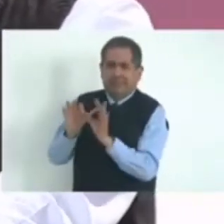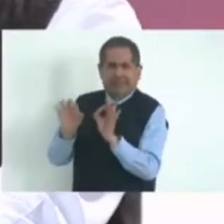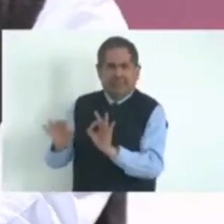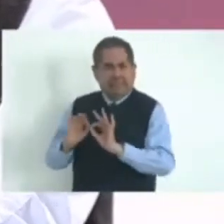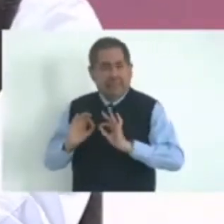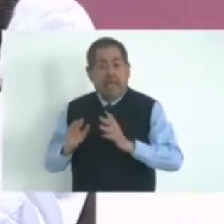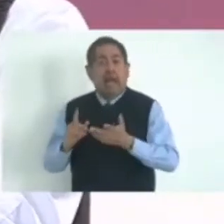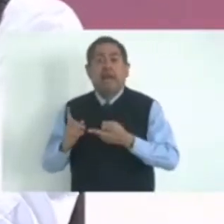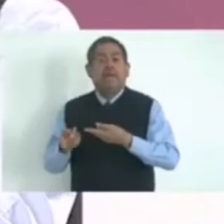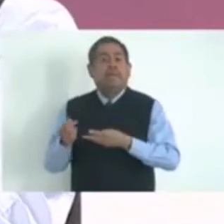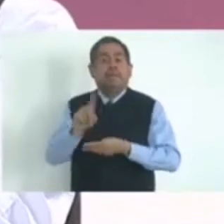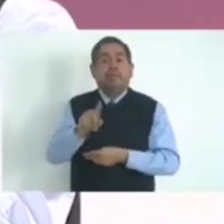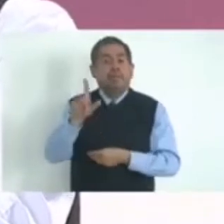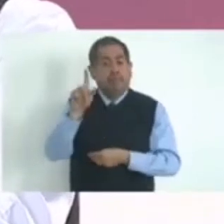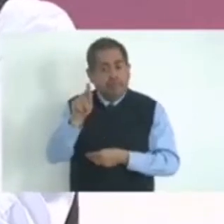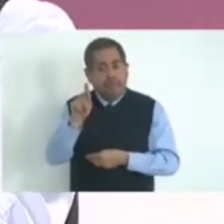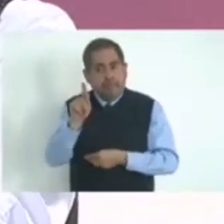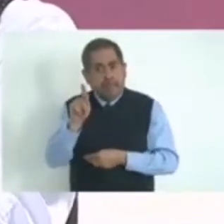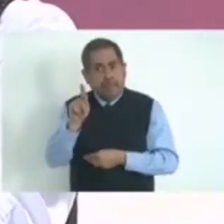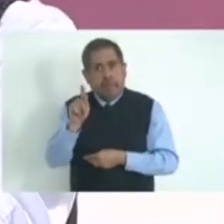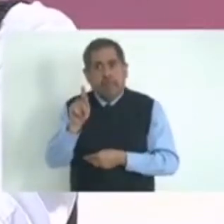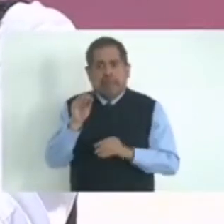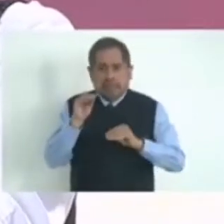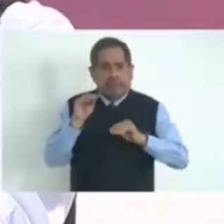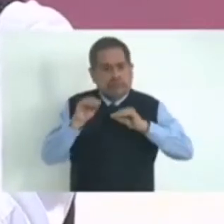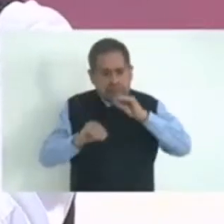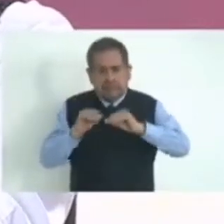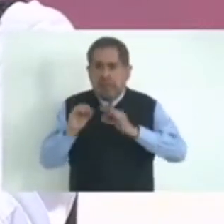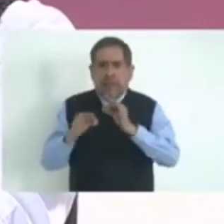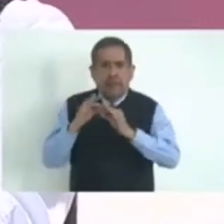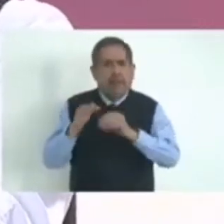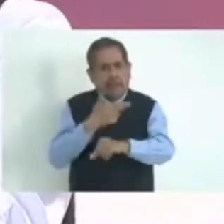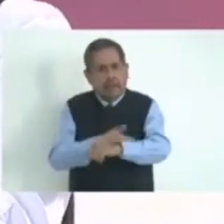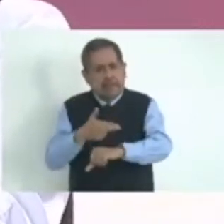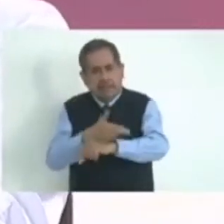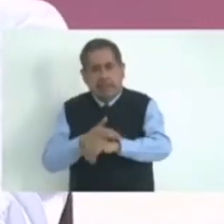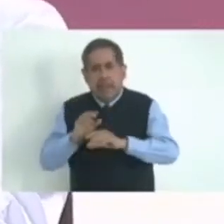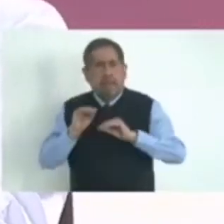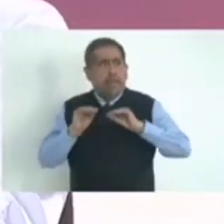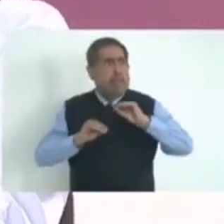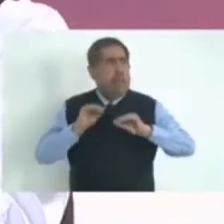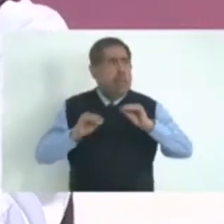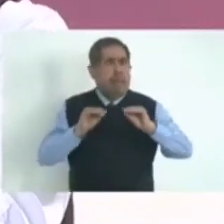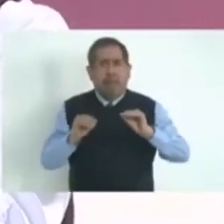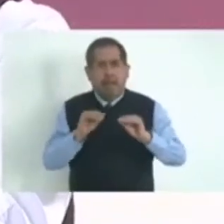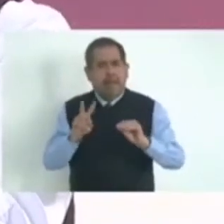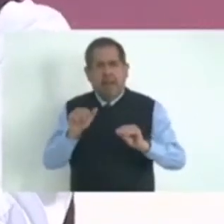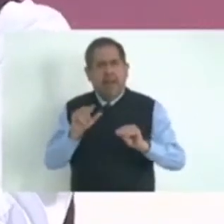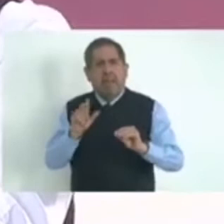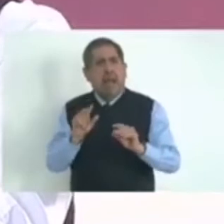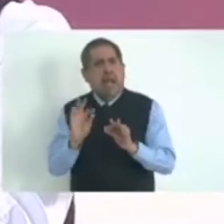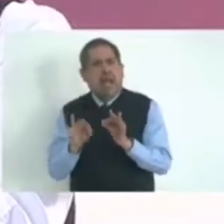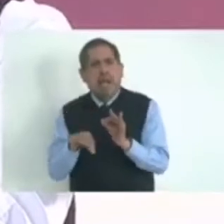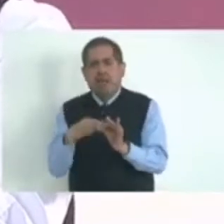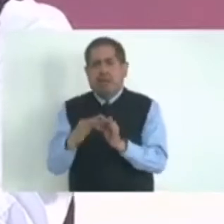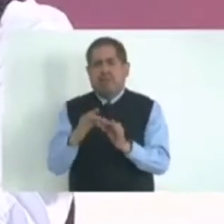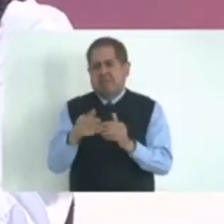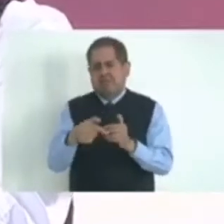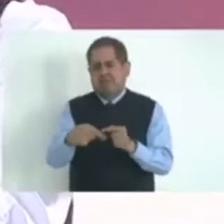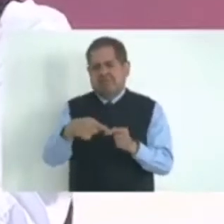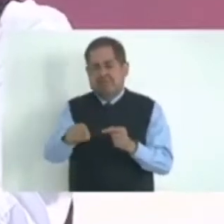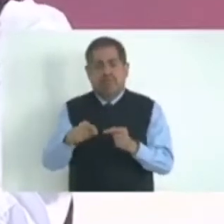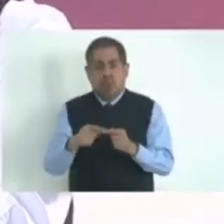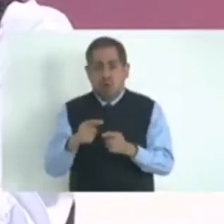70 que están en proceso de terminación se están